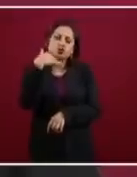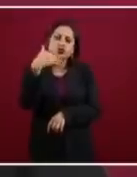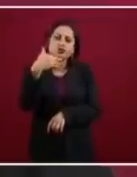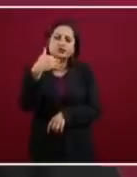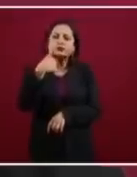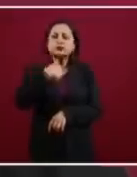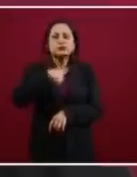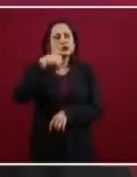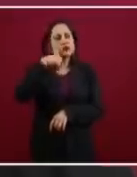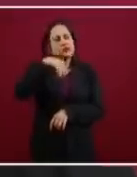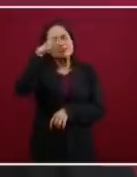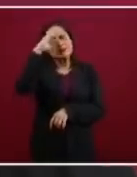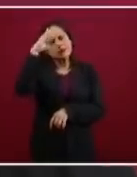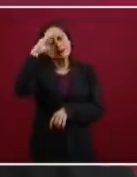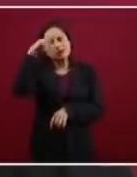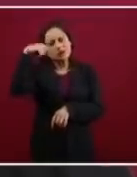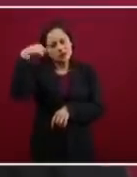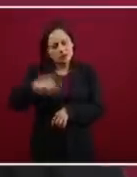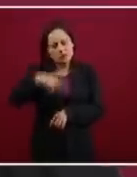corrupción